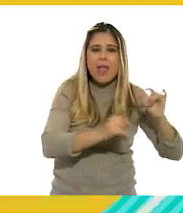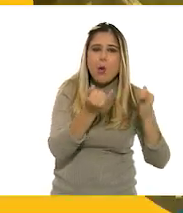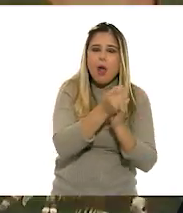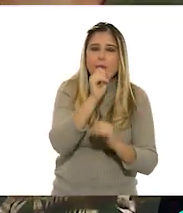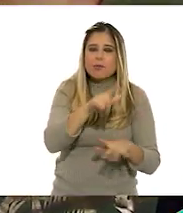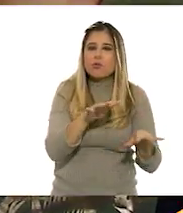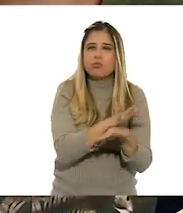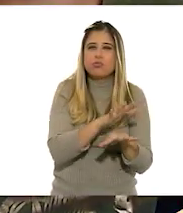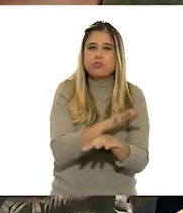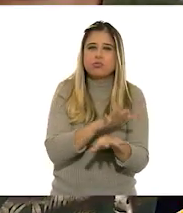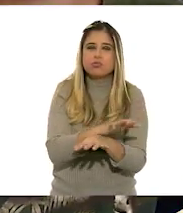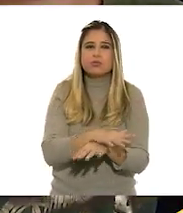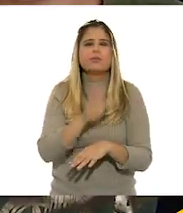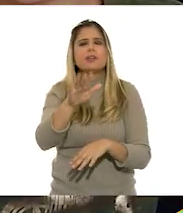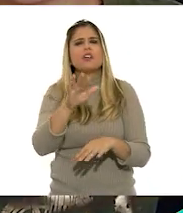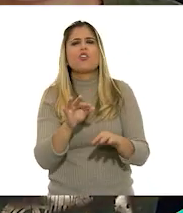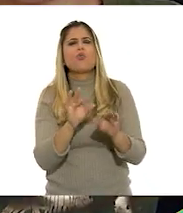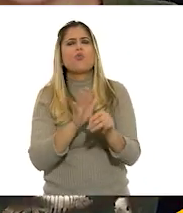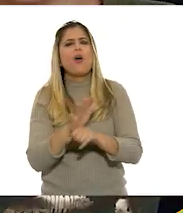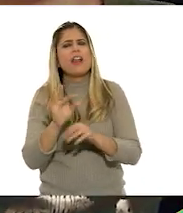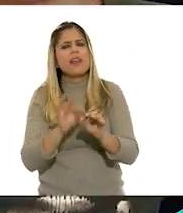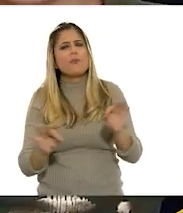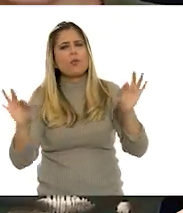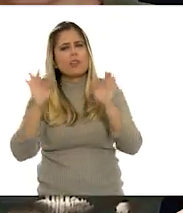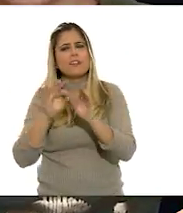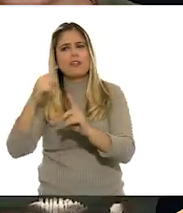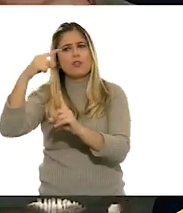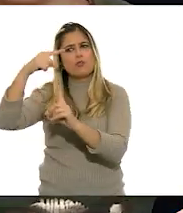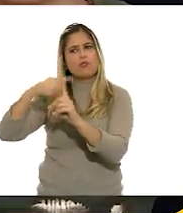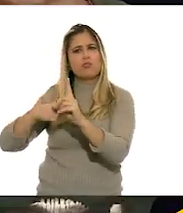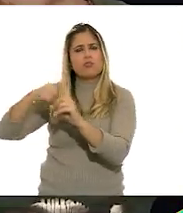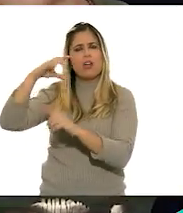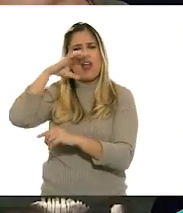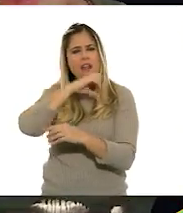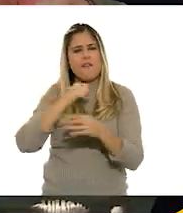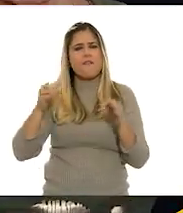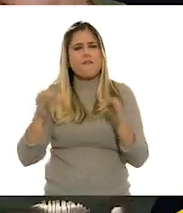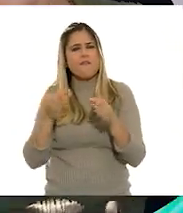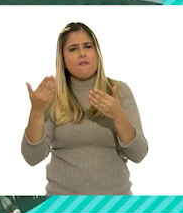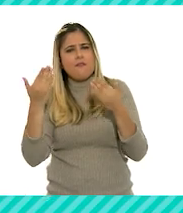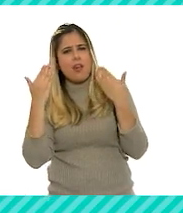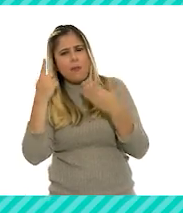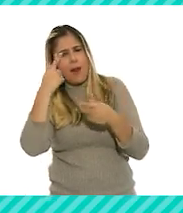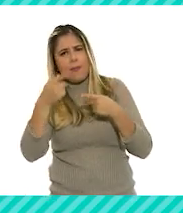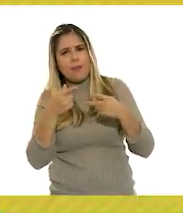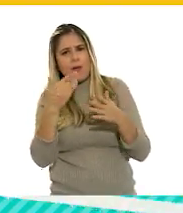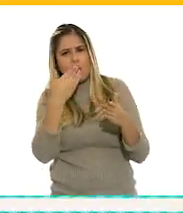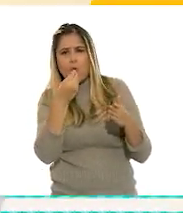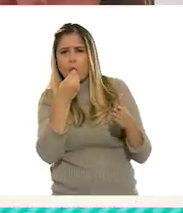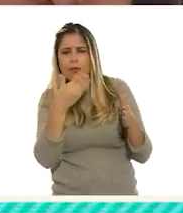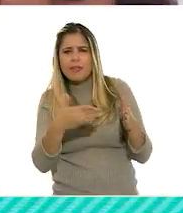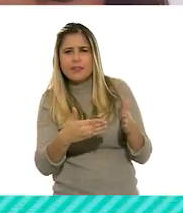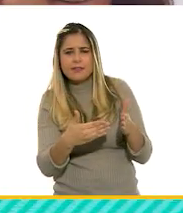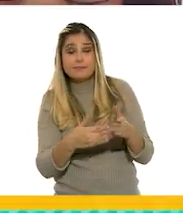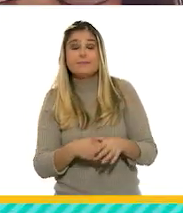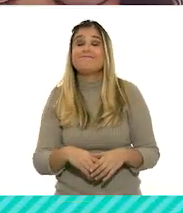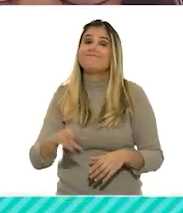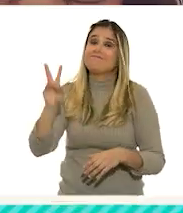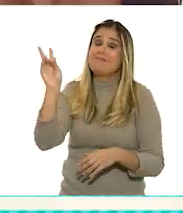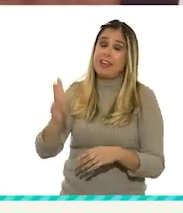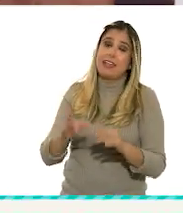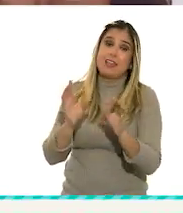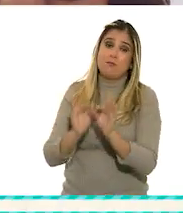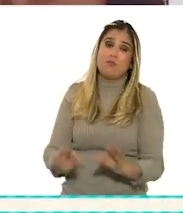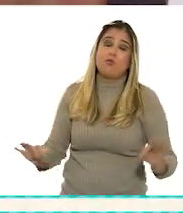alimentos. ¿Cuál es la importancia de la temperatura en el manejo y la preparación de alimentos? Es muy